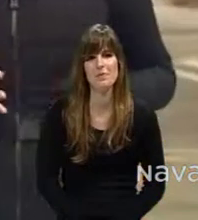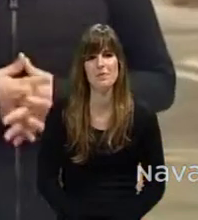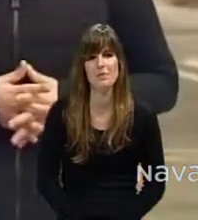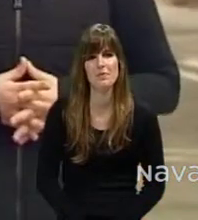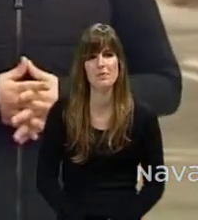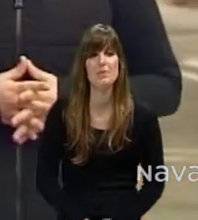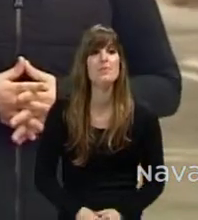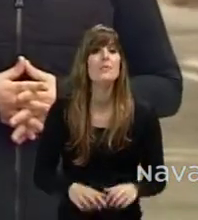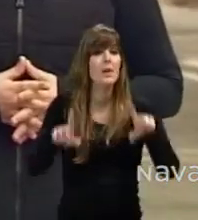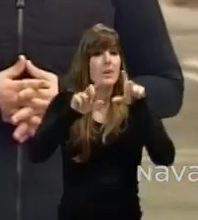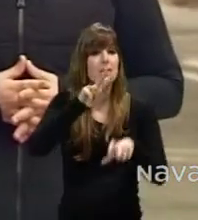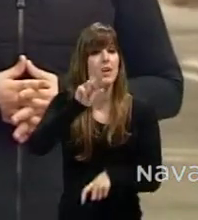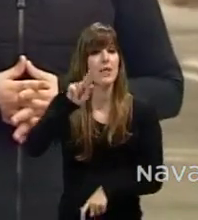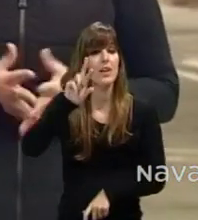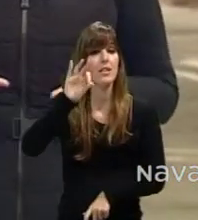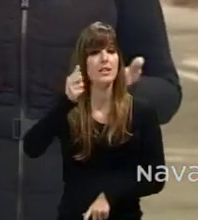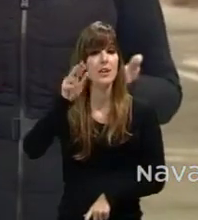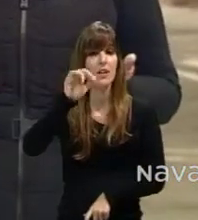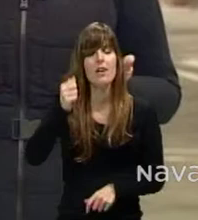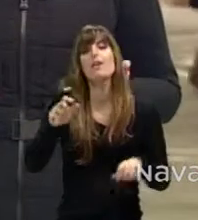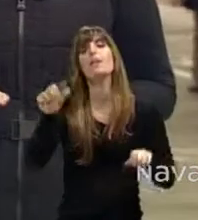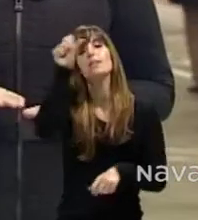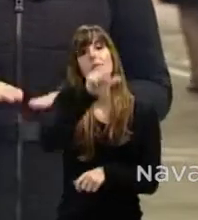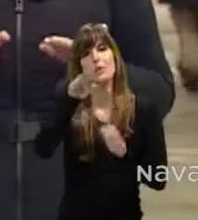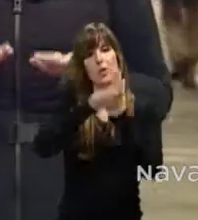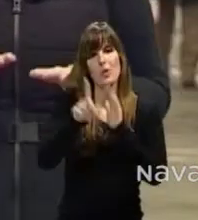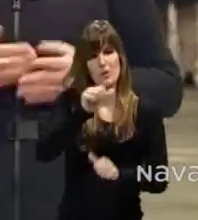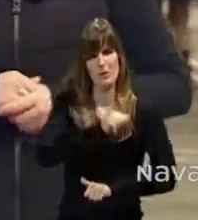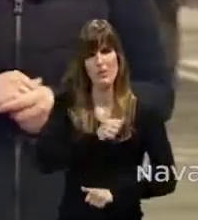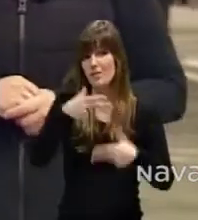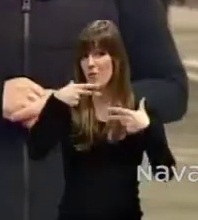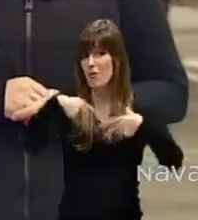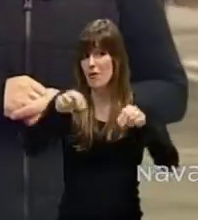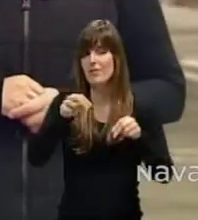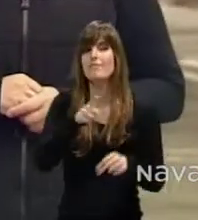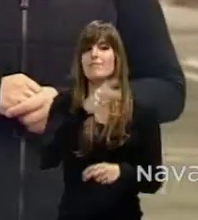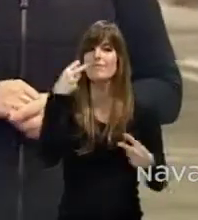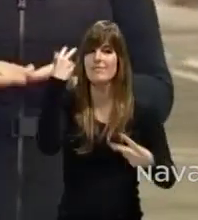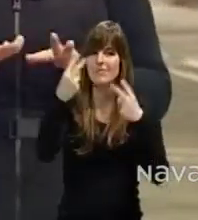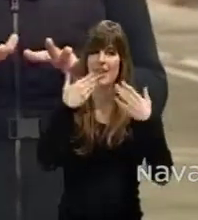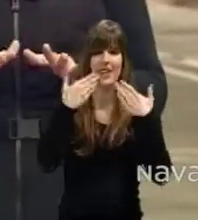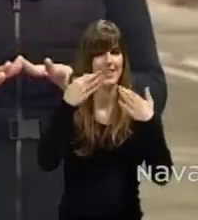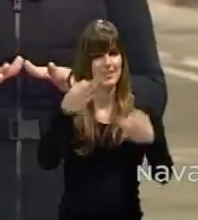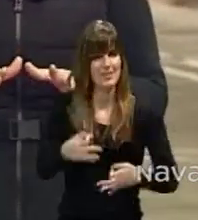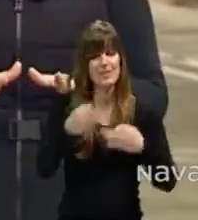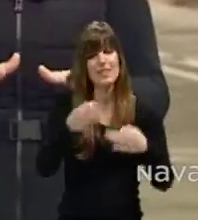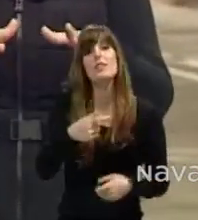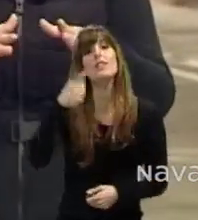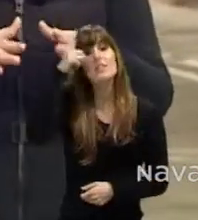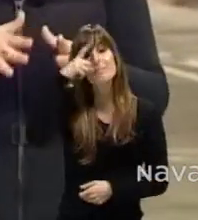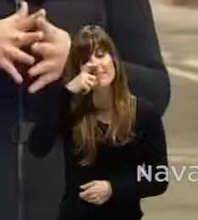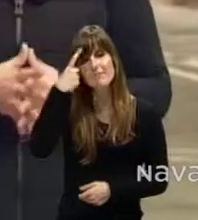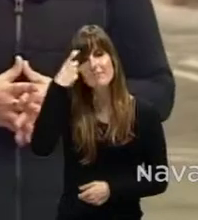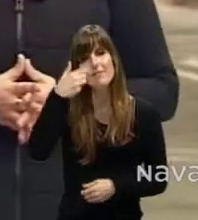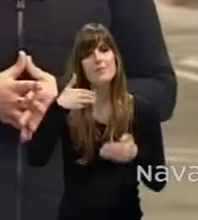Y con Bersaria terminamos nuestro No te pares de esta semana. Como siempre, muchísimas gracias por habernos acompañado y recordad que tenemos una nueva